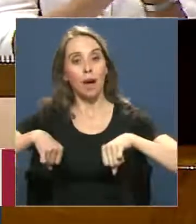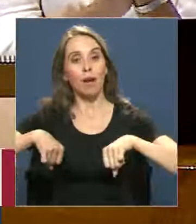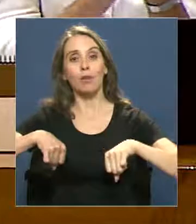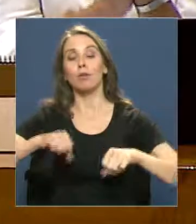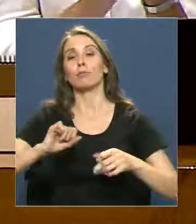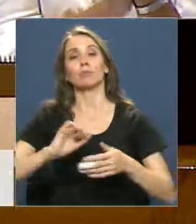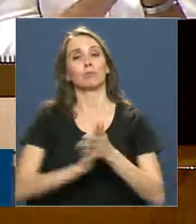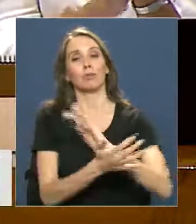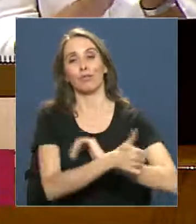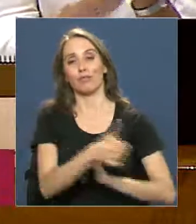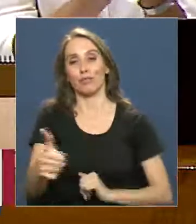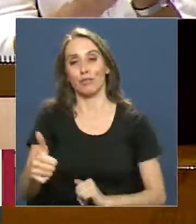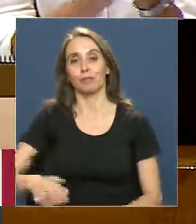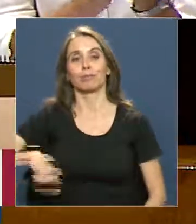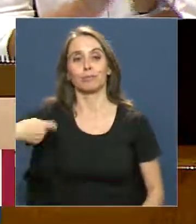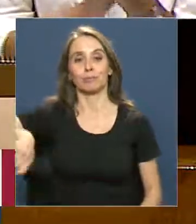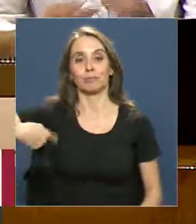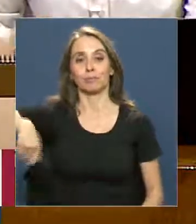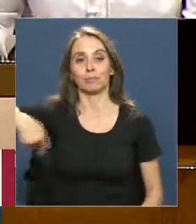unanimidad.